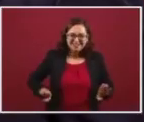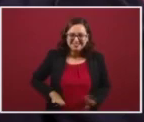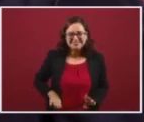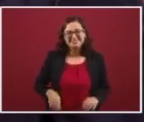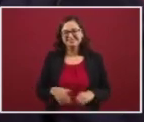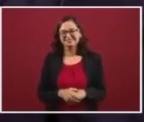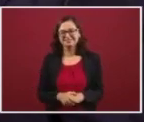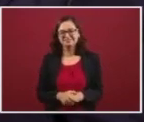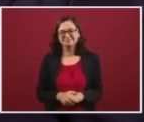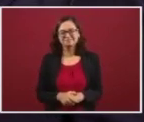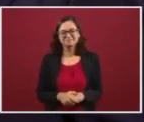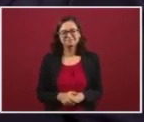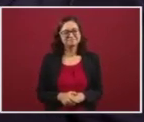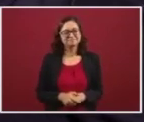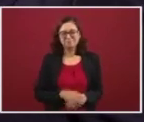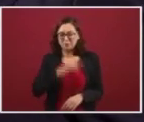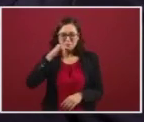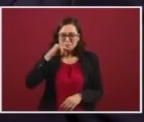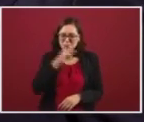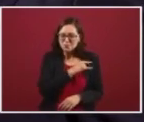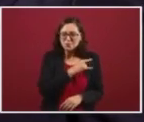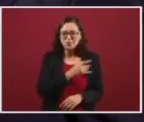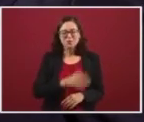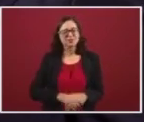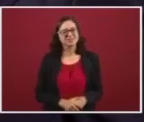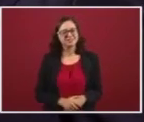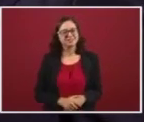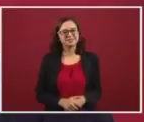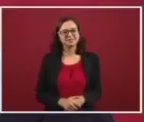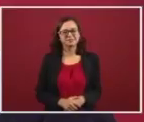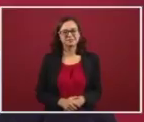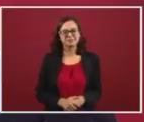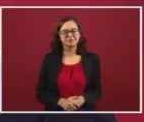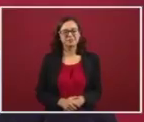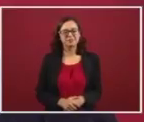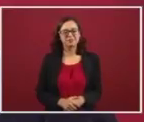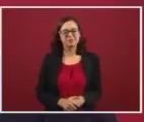del conservadurismo, la hipocresía.